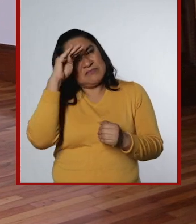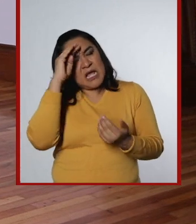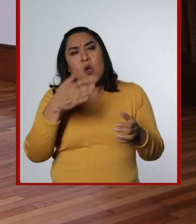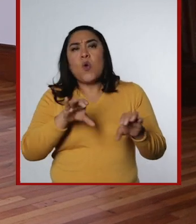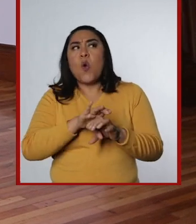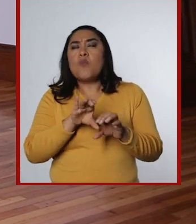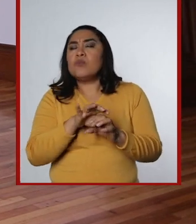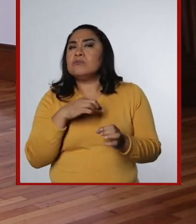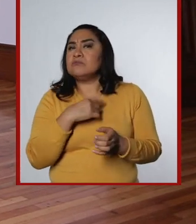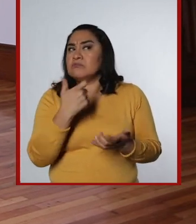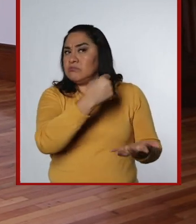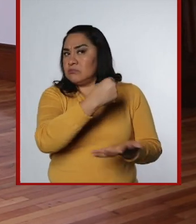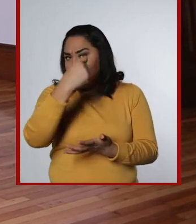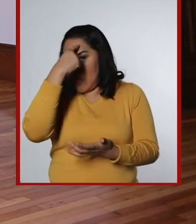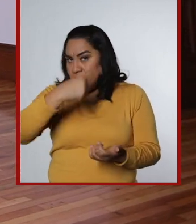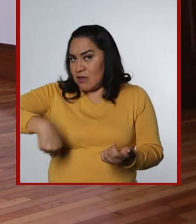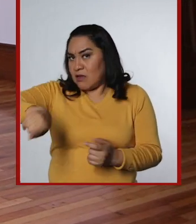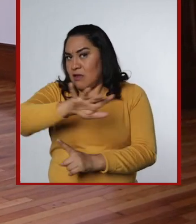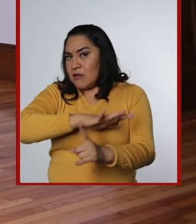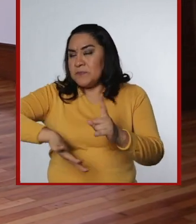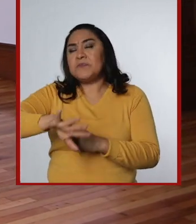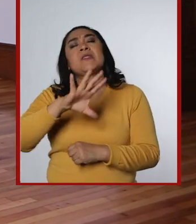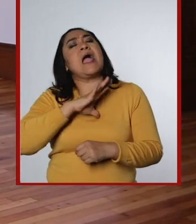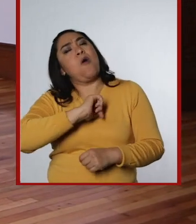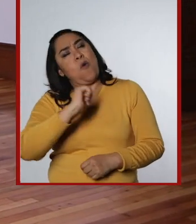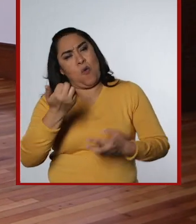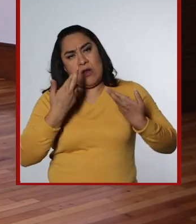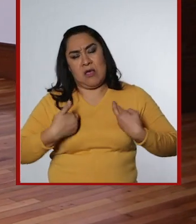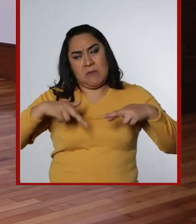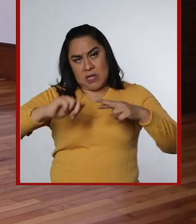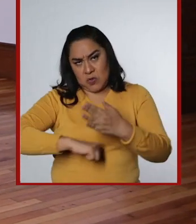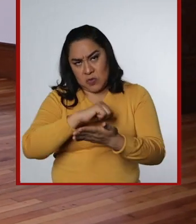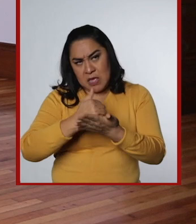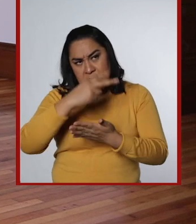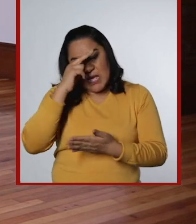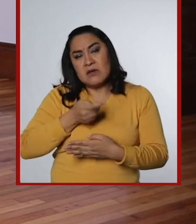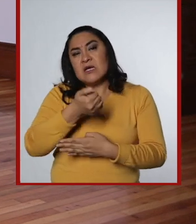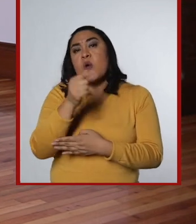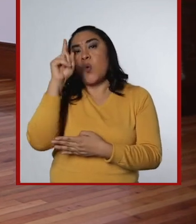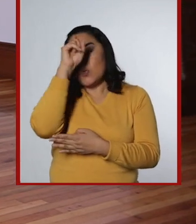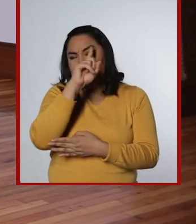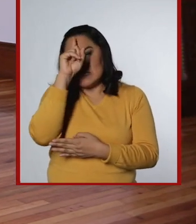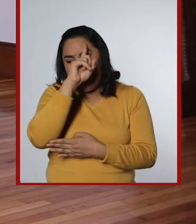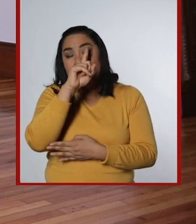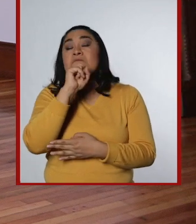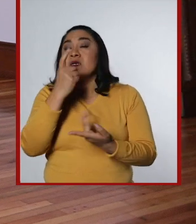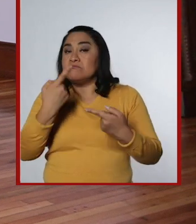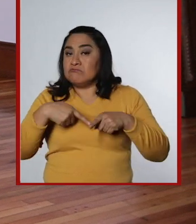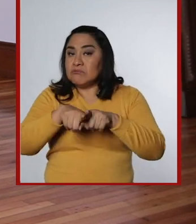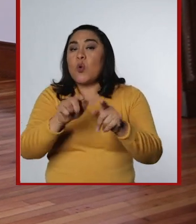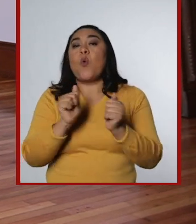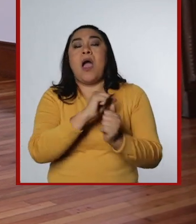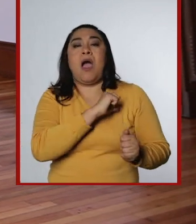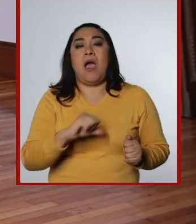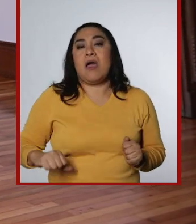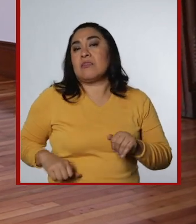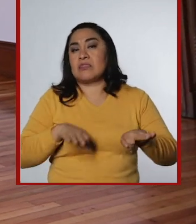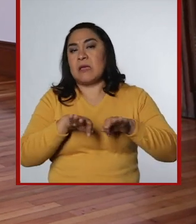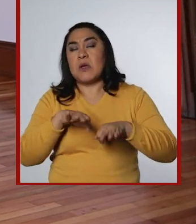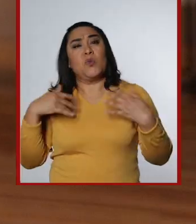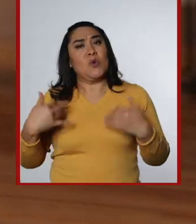platicaba de cómo conseguir recursos para mi comunidad, existen otros representantes en la Ciudad de México que son concejales, que trabajan de la mano